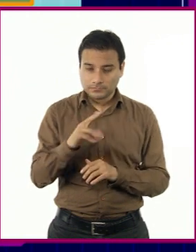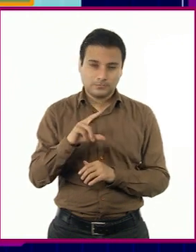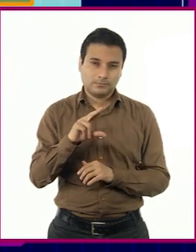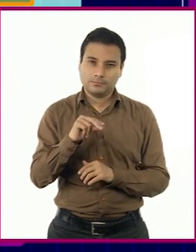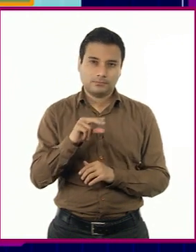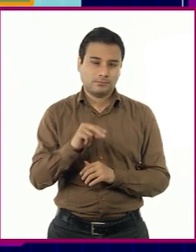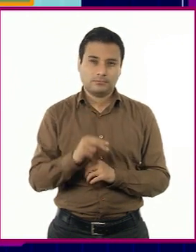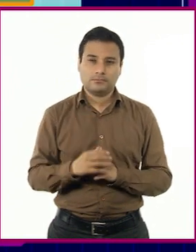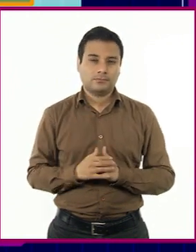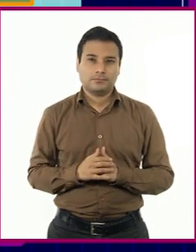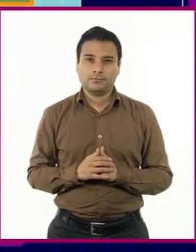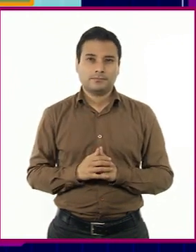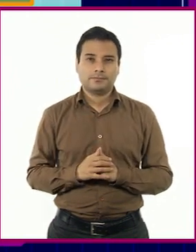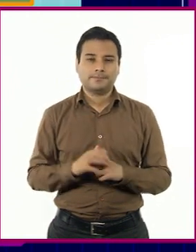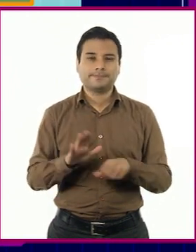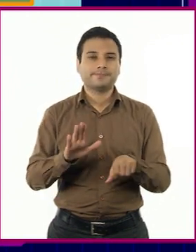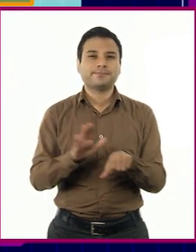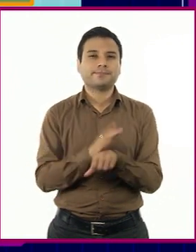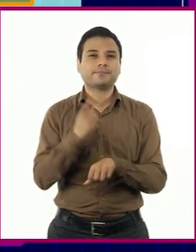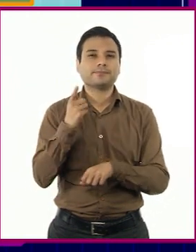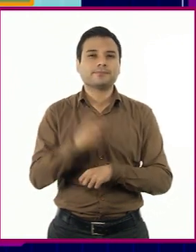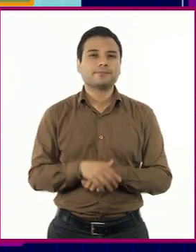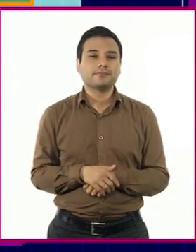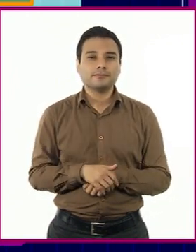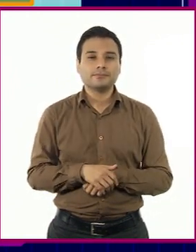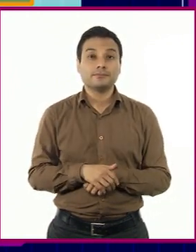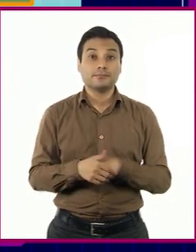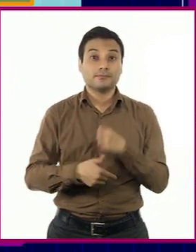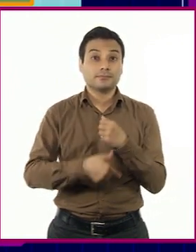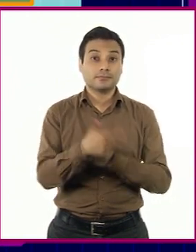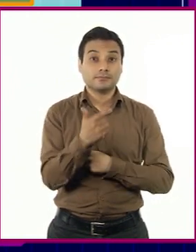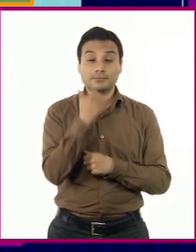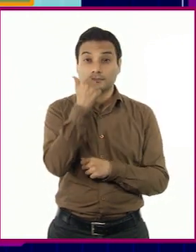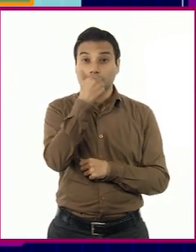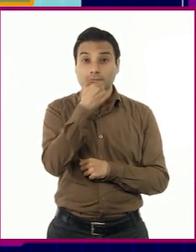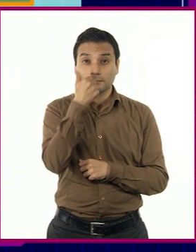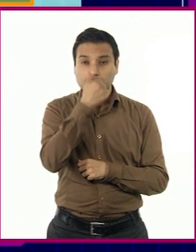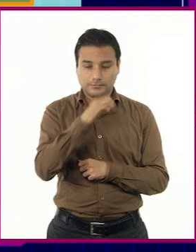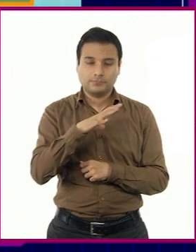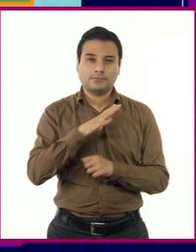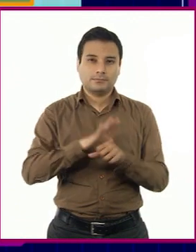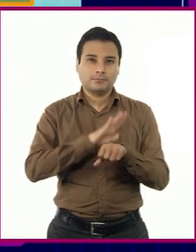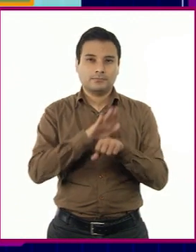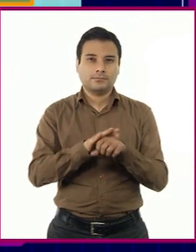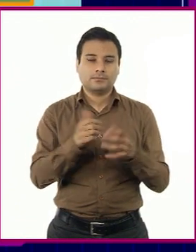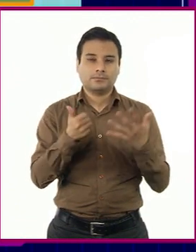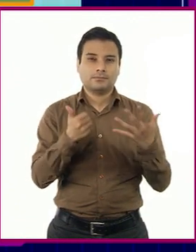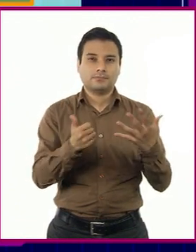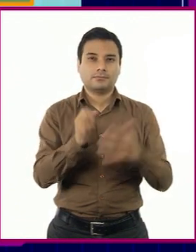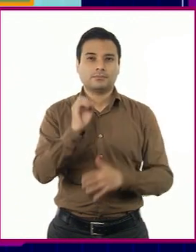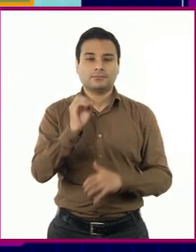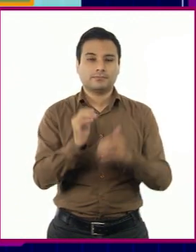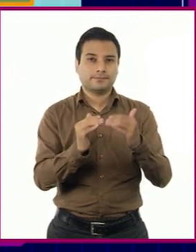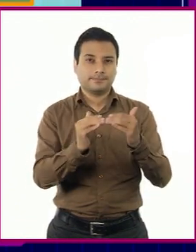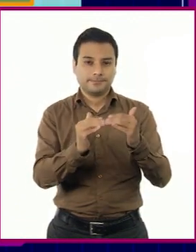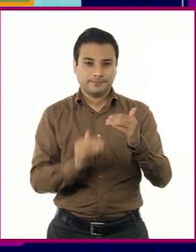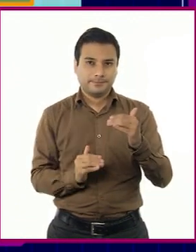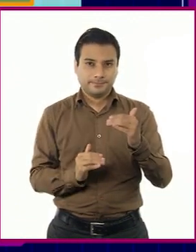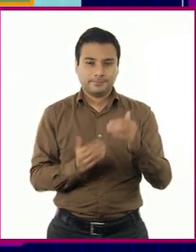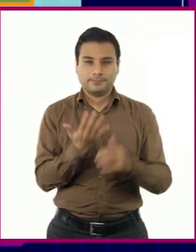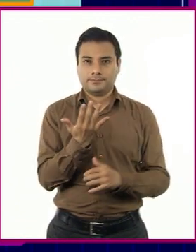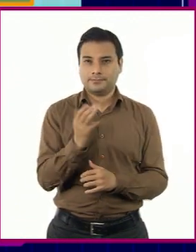de calificaciones porque solo 12 estudiantes obtuvieron 6 o menos, es decir, menos